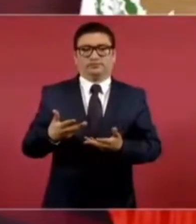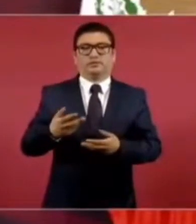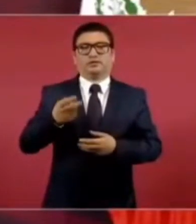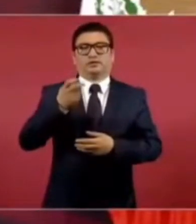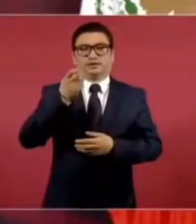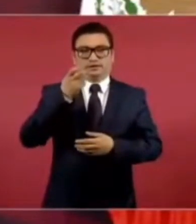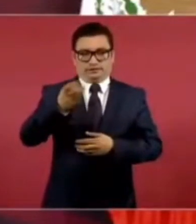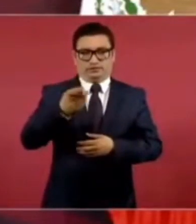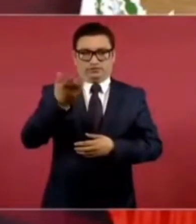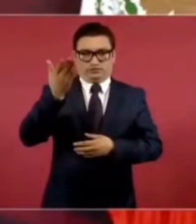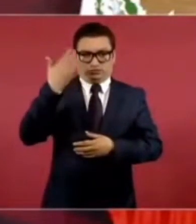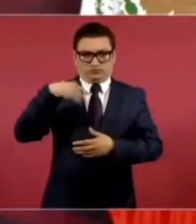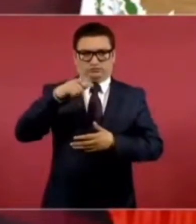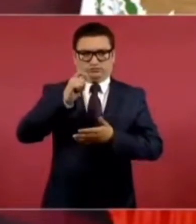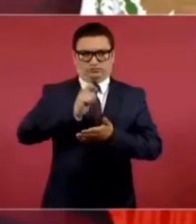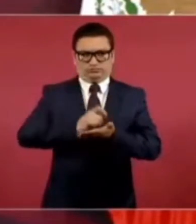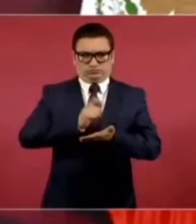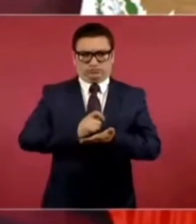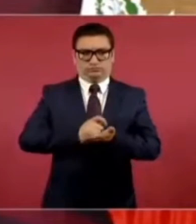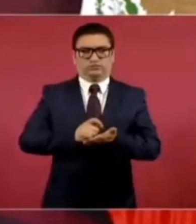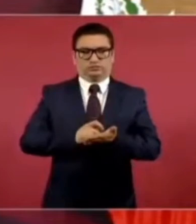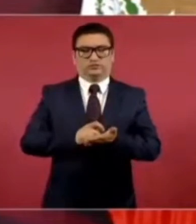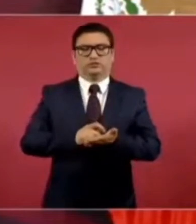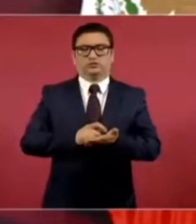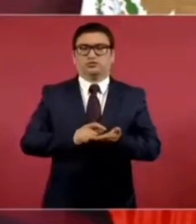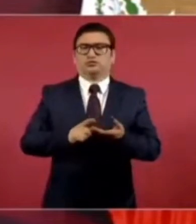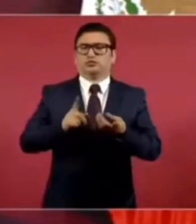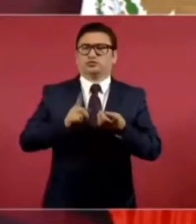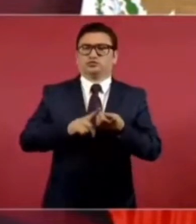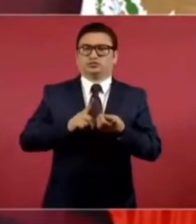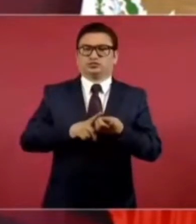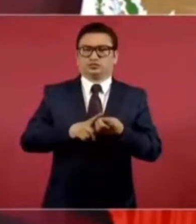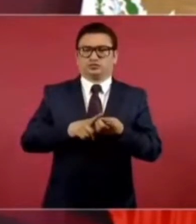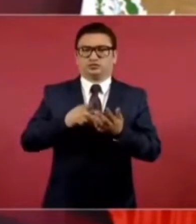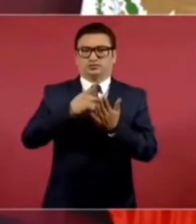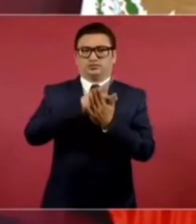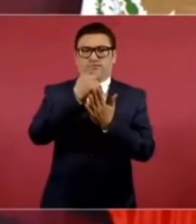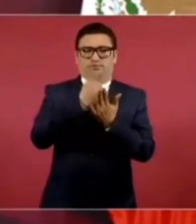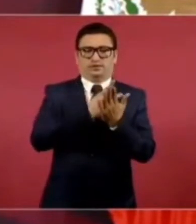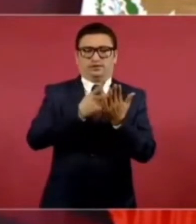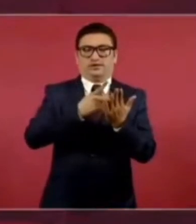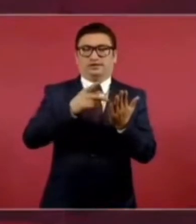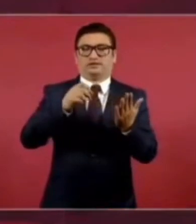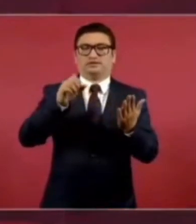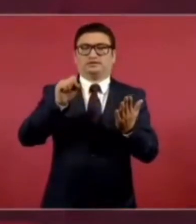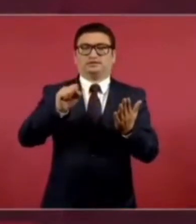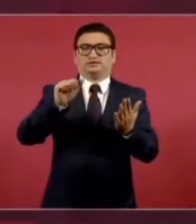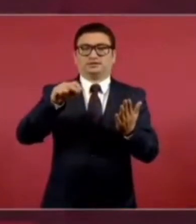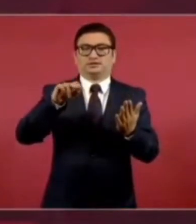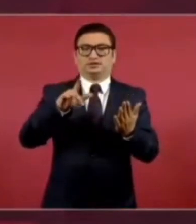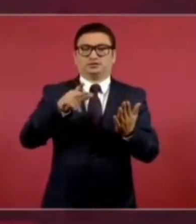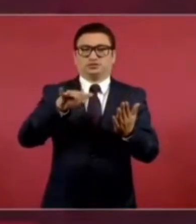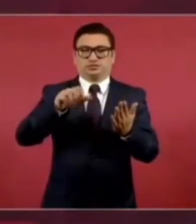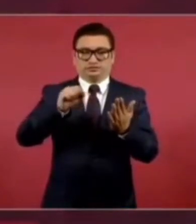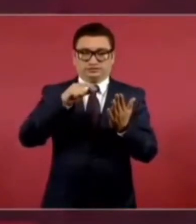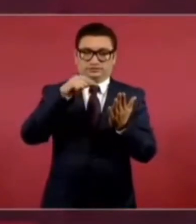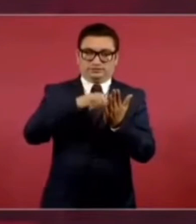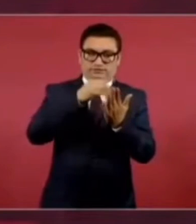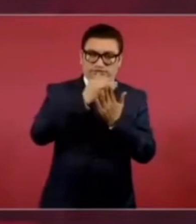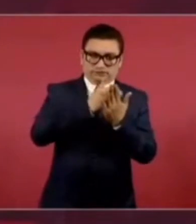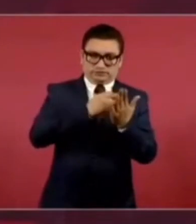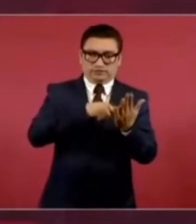lo escribe en el Plan de San Luis, cuando